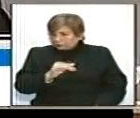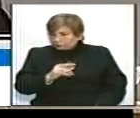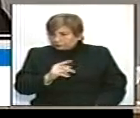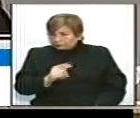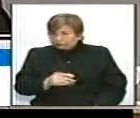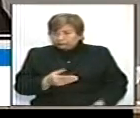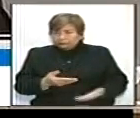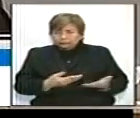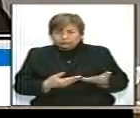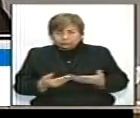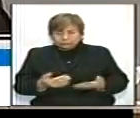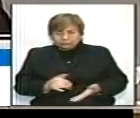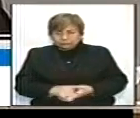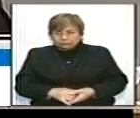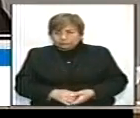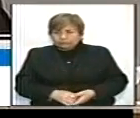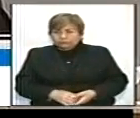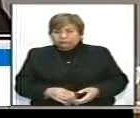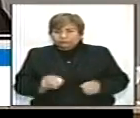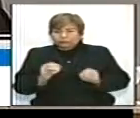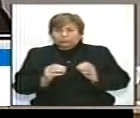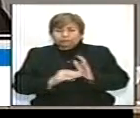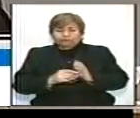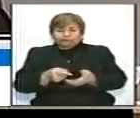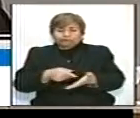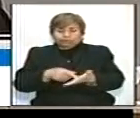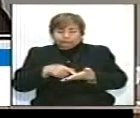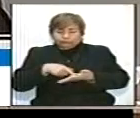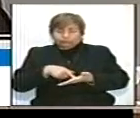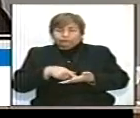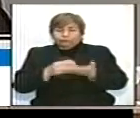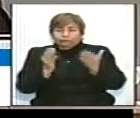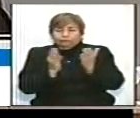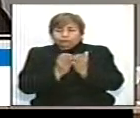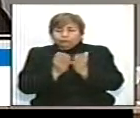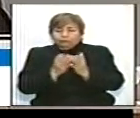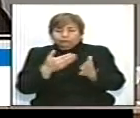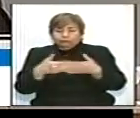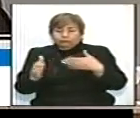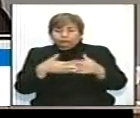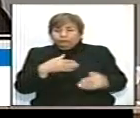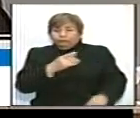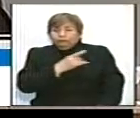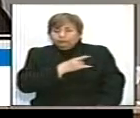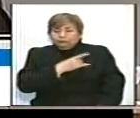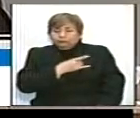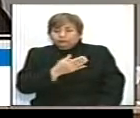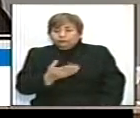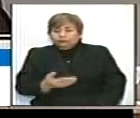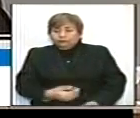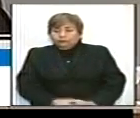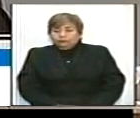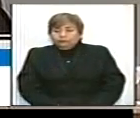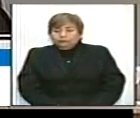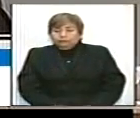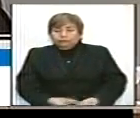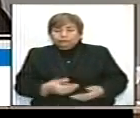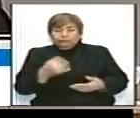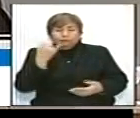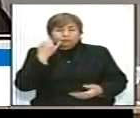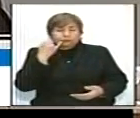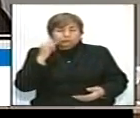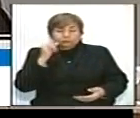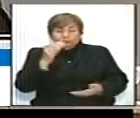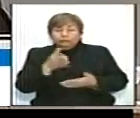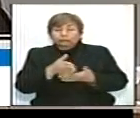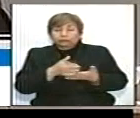permitirá afrontar una alta exigencia académica en cualquier universidad del mundo, la certificación de inglés por